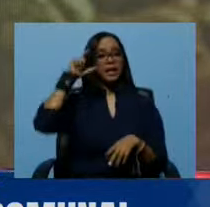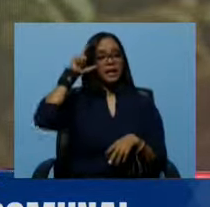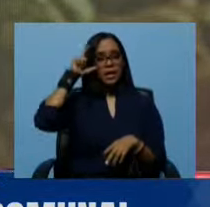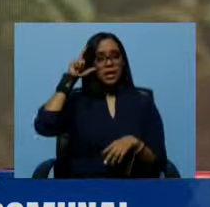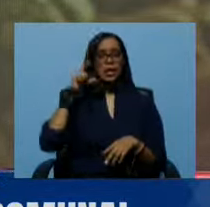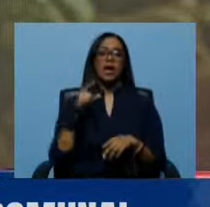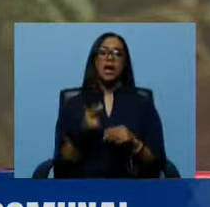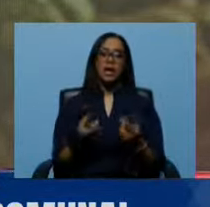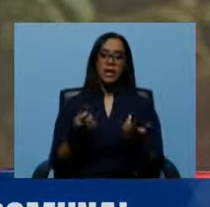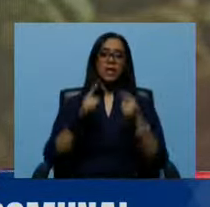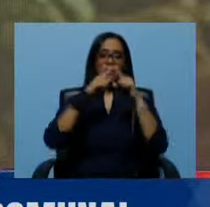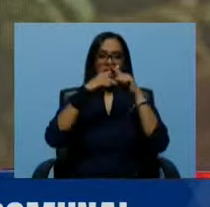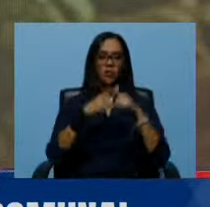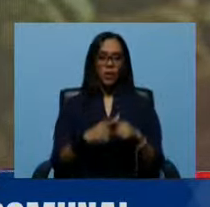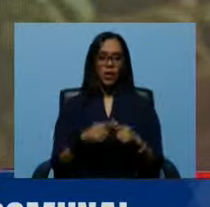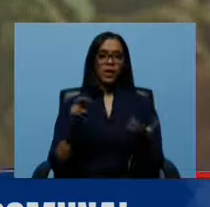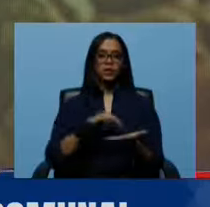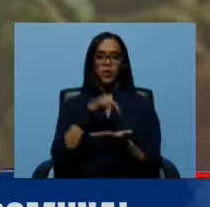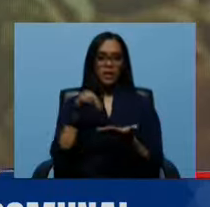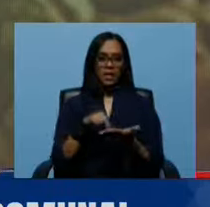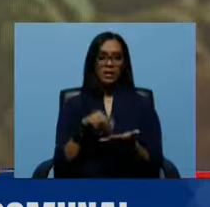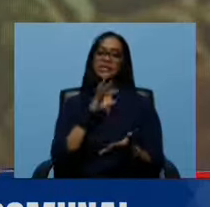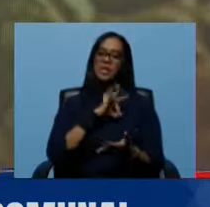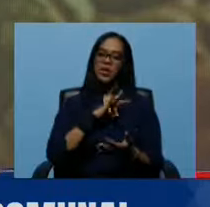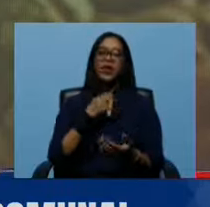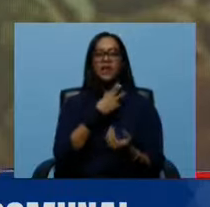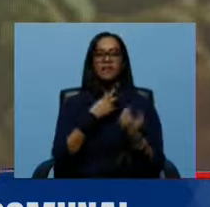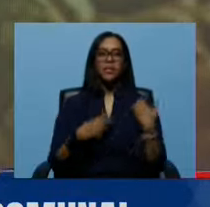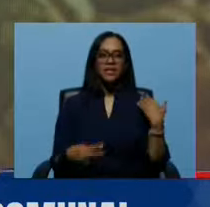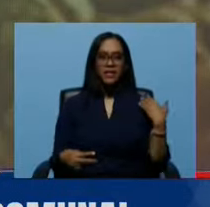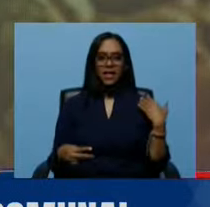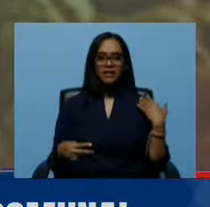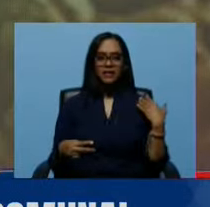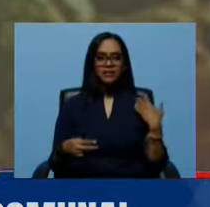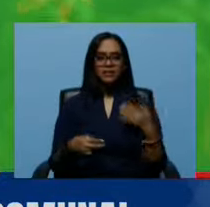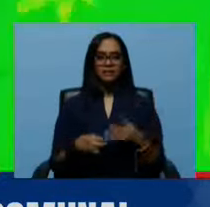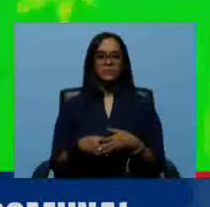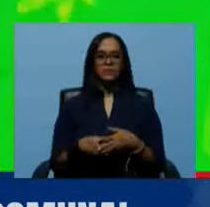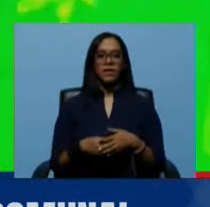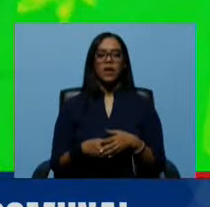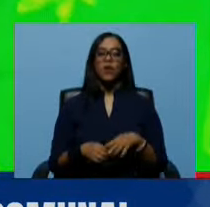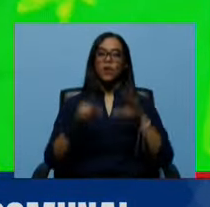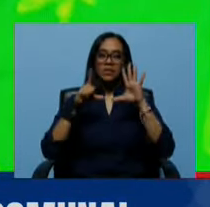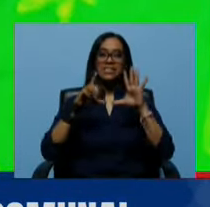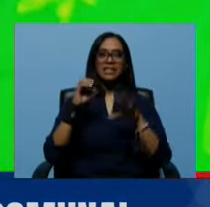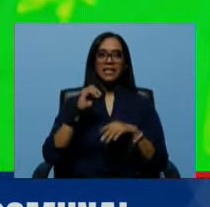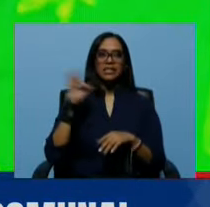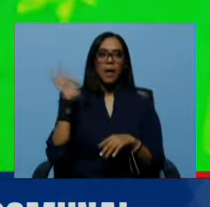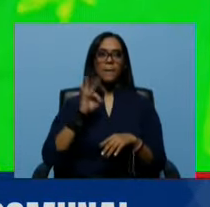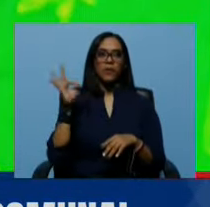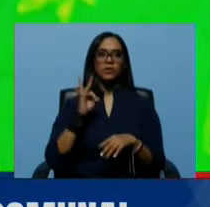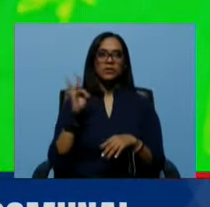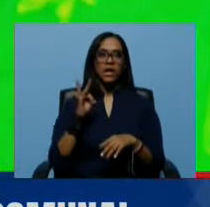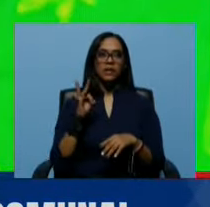que el presupuesto de la nación, señora vicepresidenta, un 70% sea determinado por